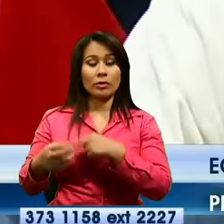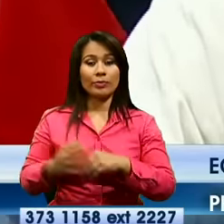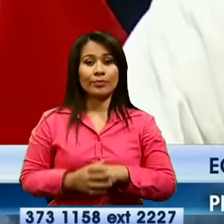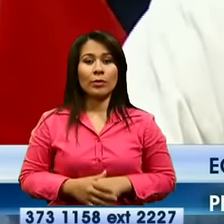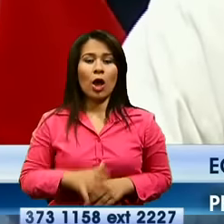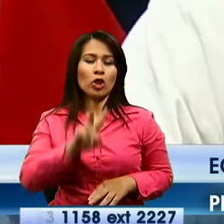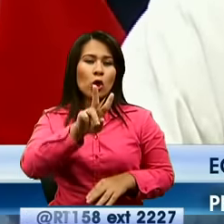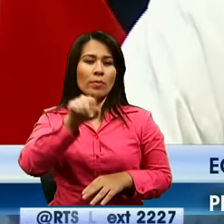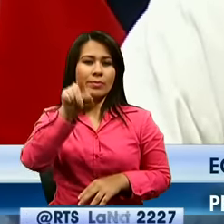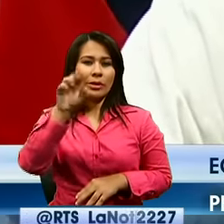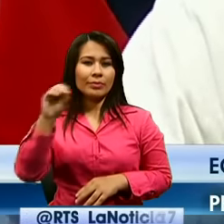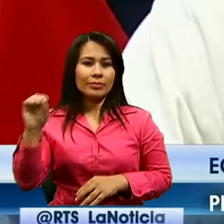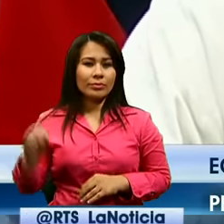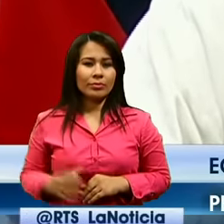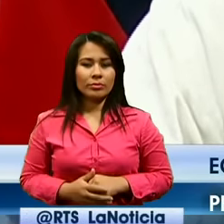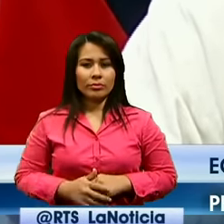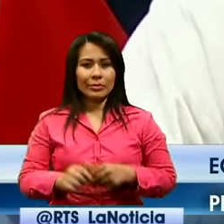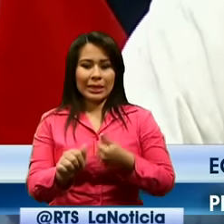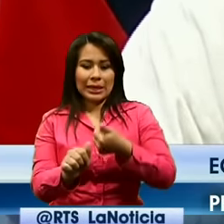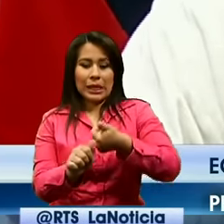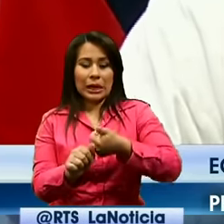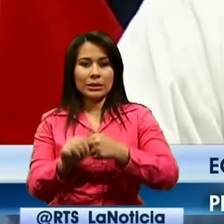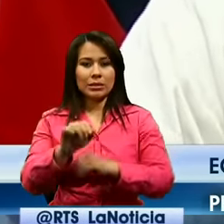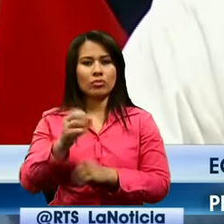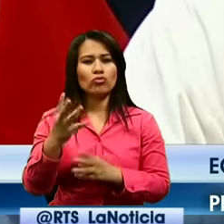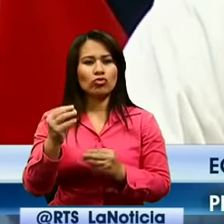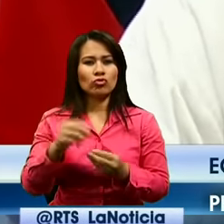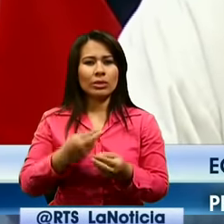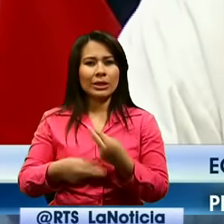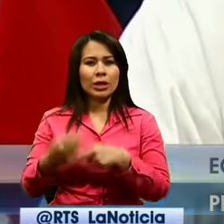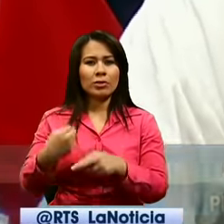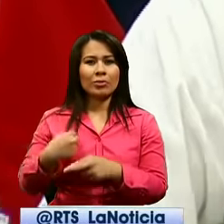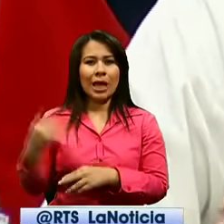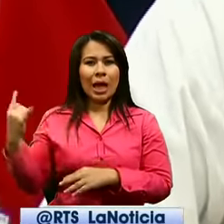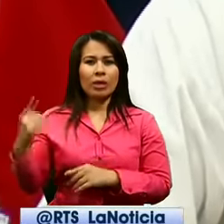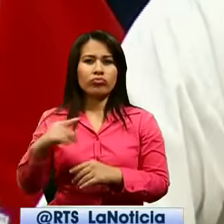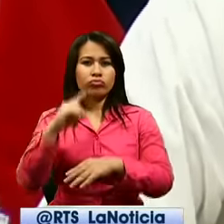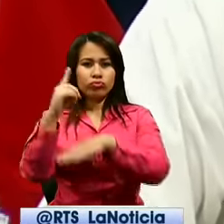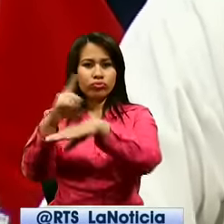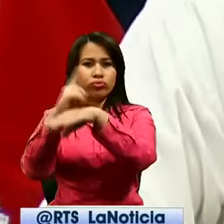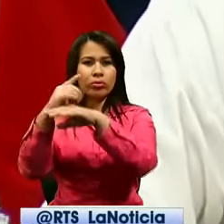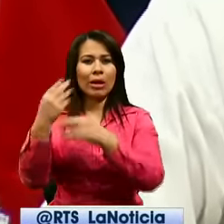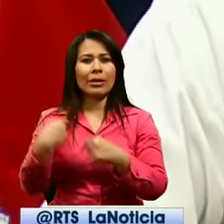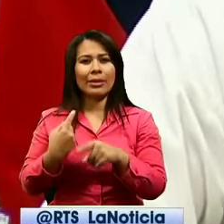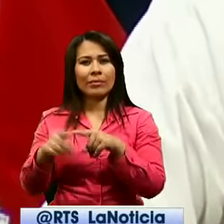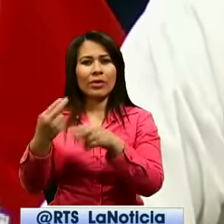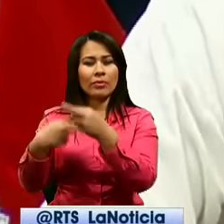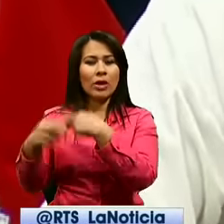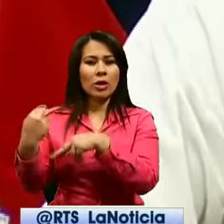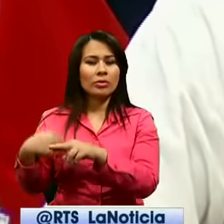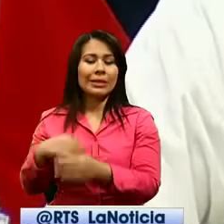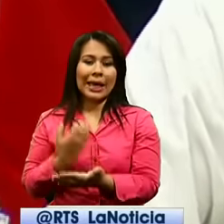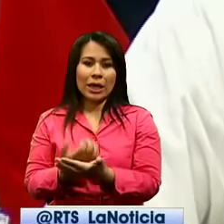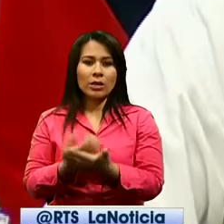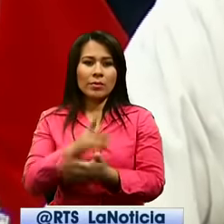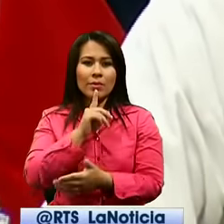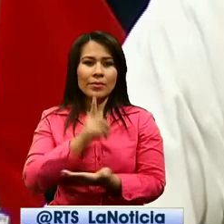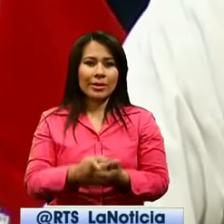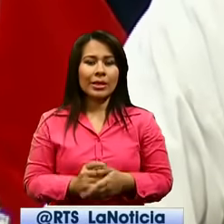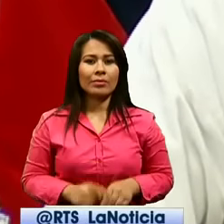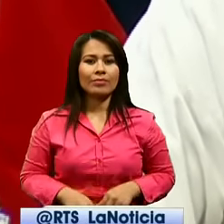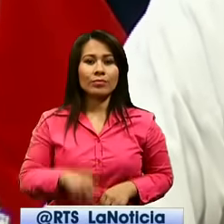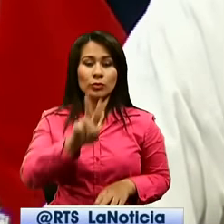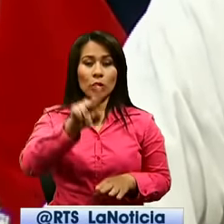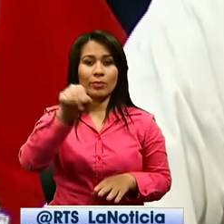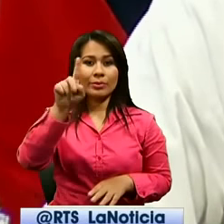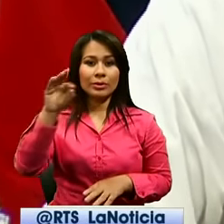millones. Casi 10 mil millones, presidente. Ya tenemos casi 10 mil millones, ya tenemos 8 mil millones concretos ya en la economía. Nos falta solo cerrar 2 mil